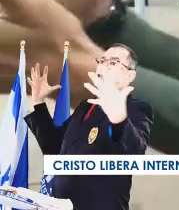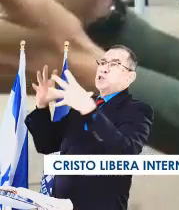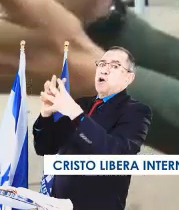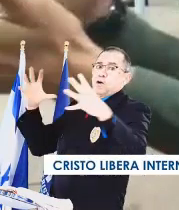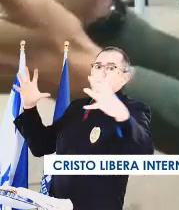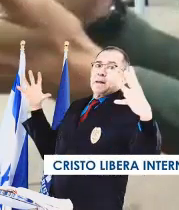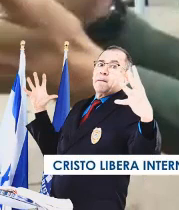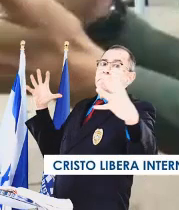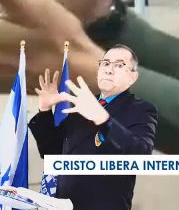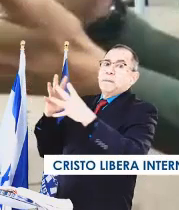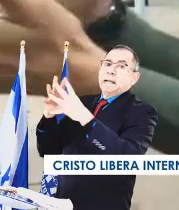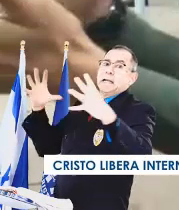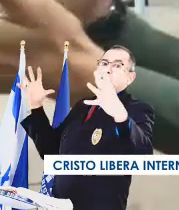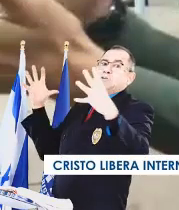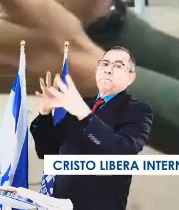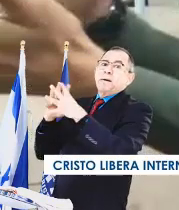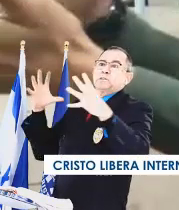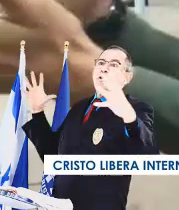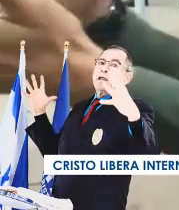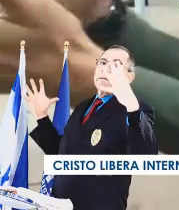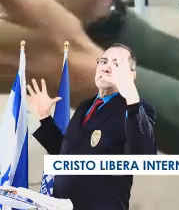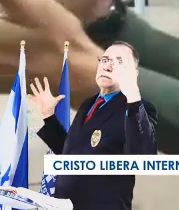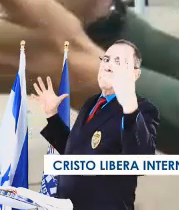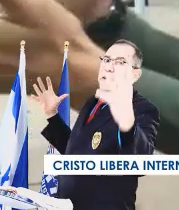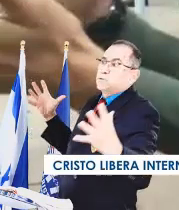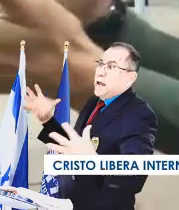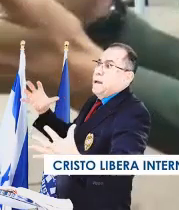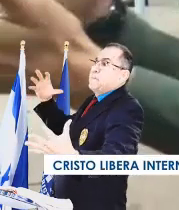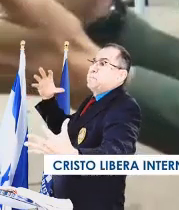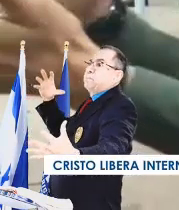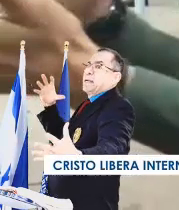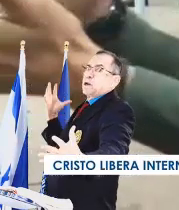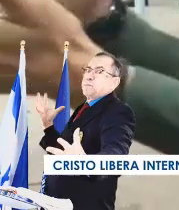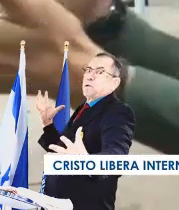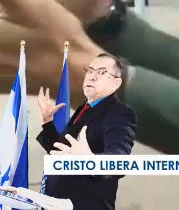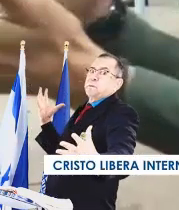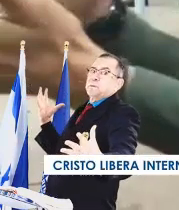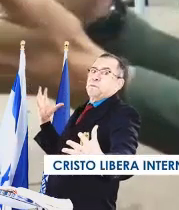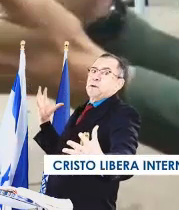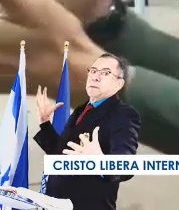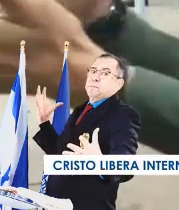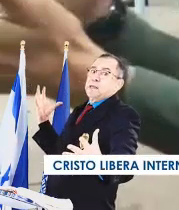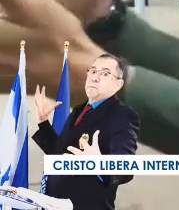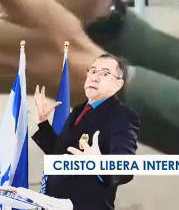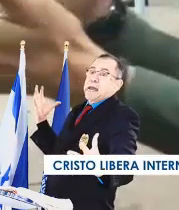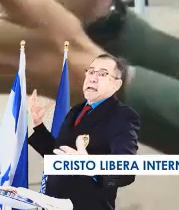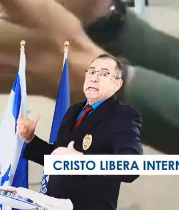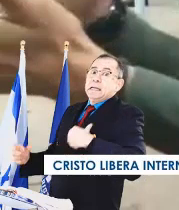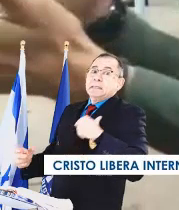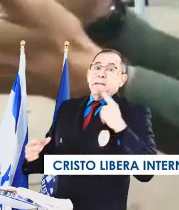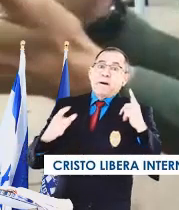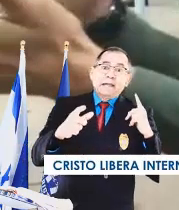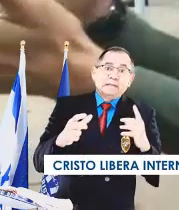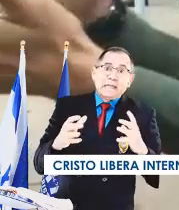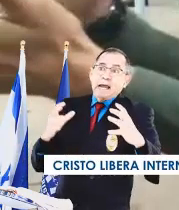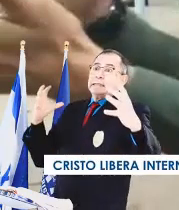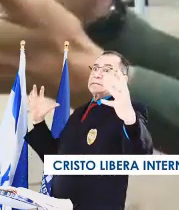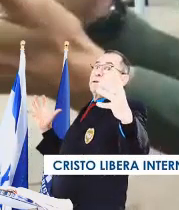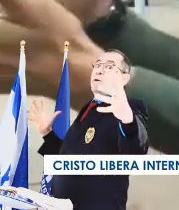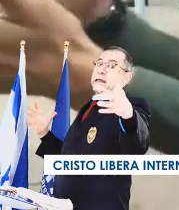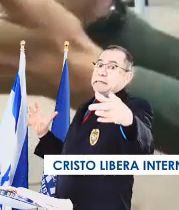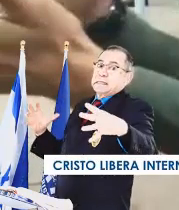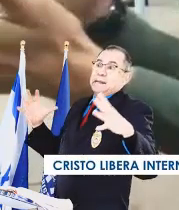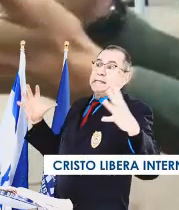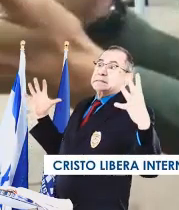como uno solo esos pastores de Venezuela patrones República Dominicana después Argentina